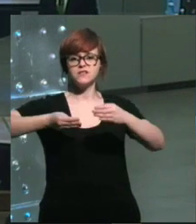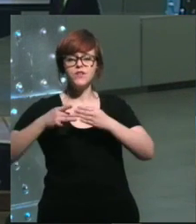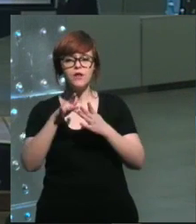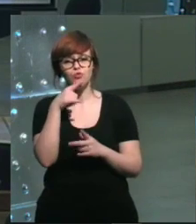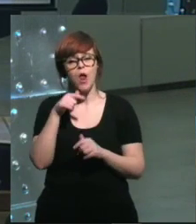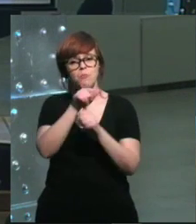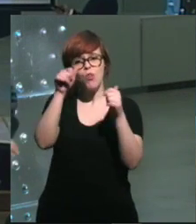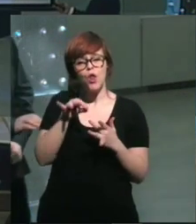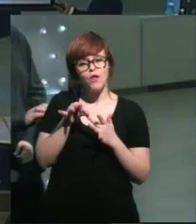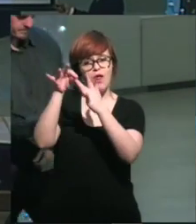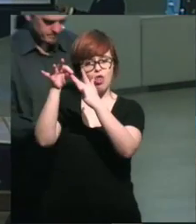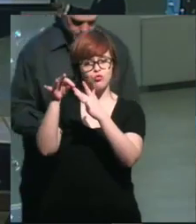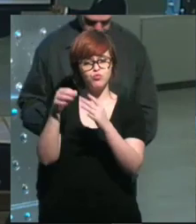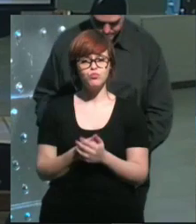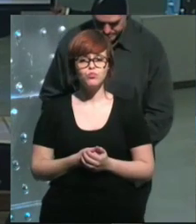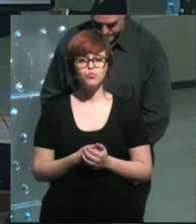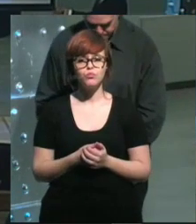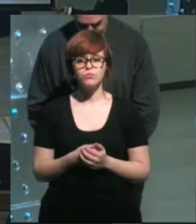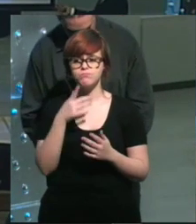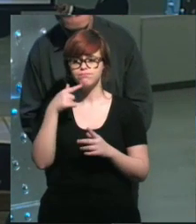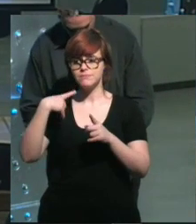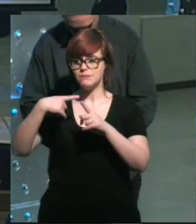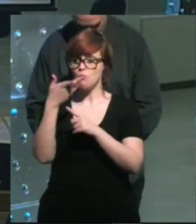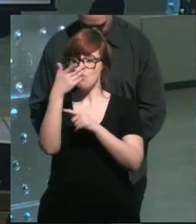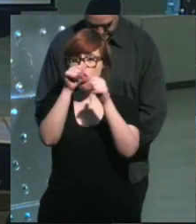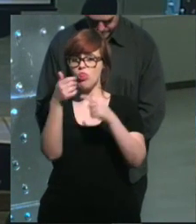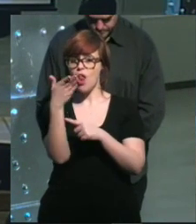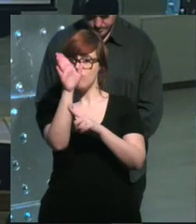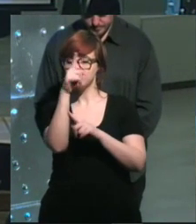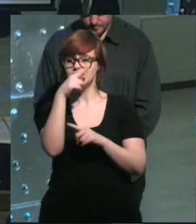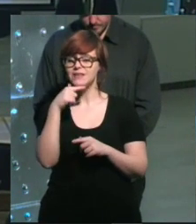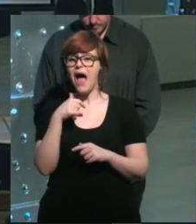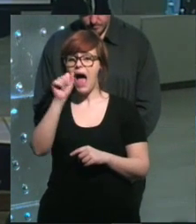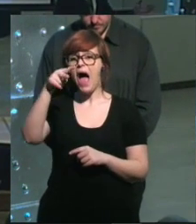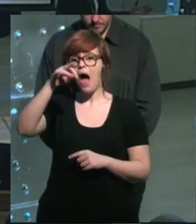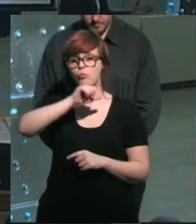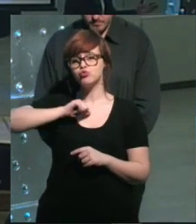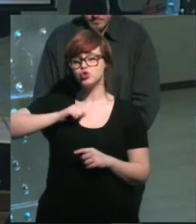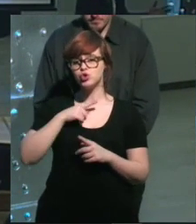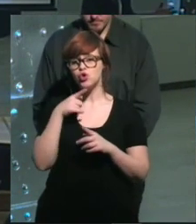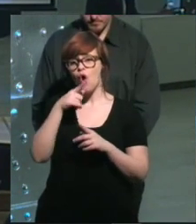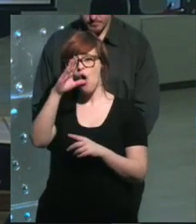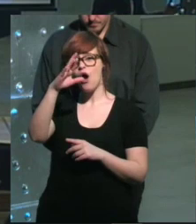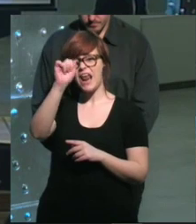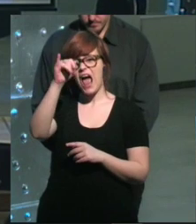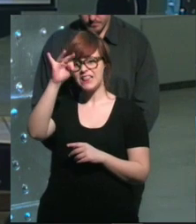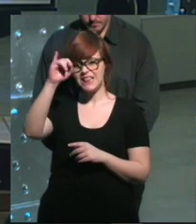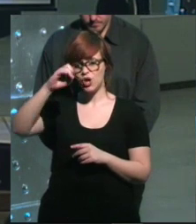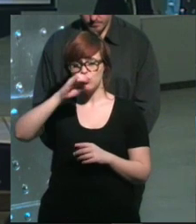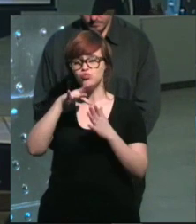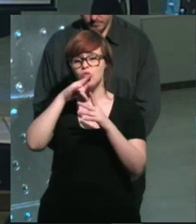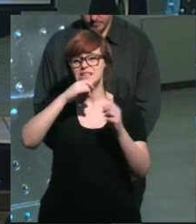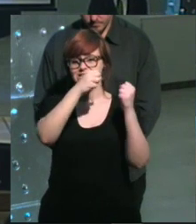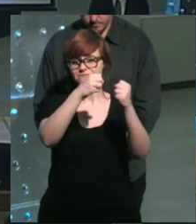hablaba anteriormente. Esto que veis aquí es el modelo de liderazgo autocrático. La inmensa mayoría de las empresas, de las instituciones,